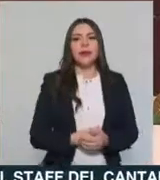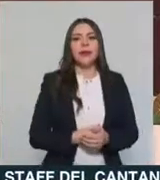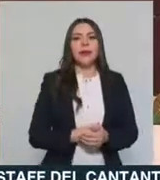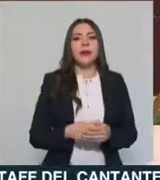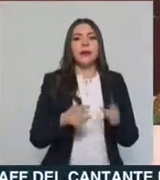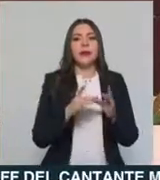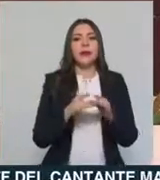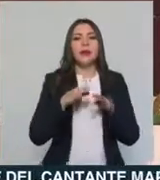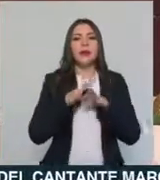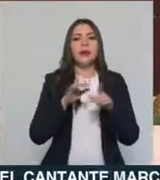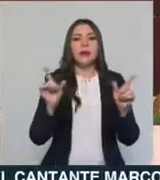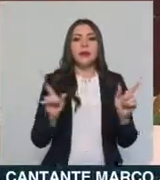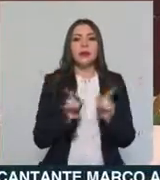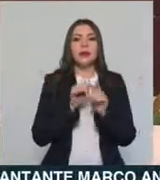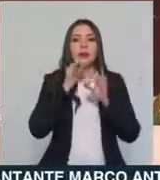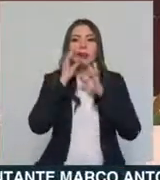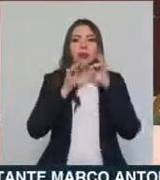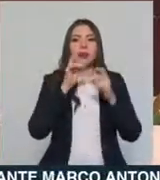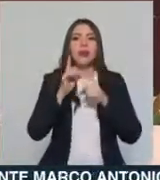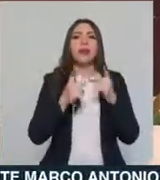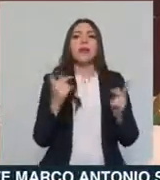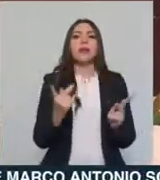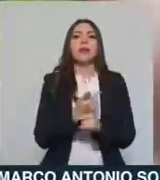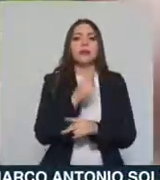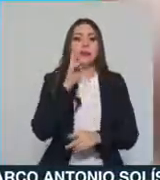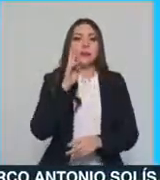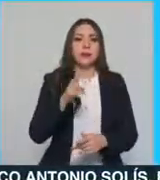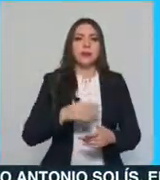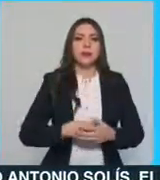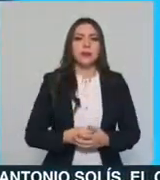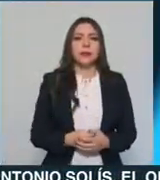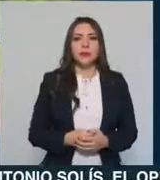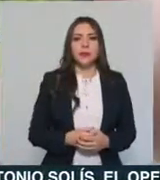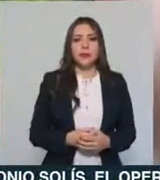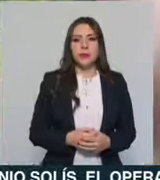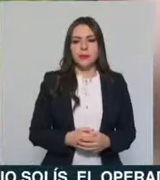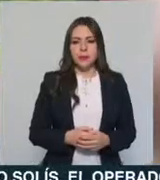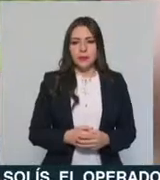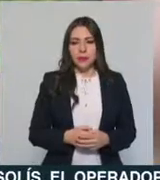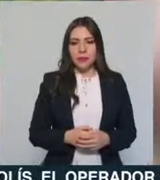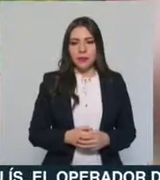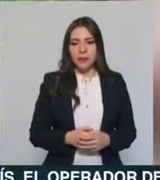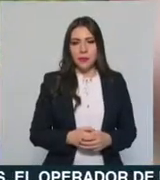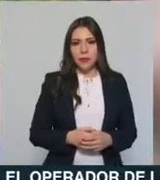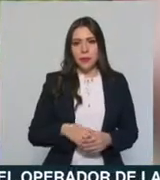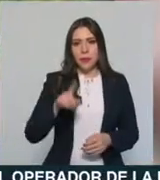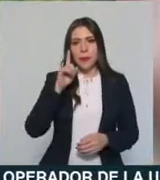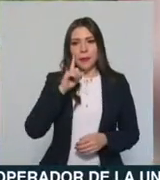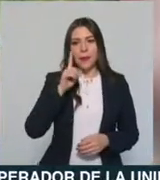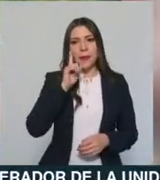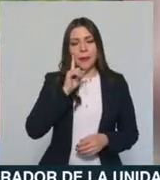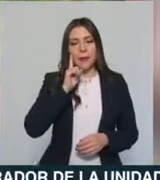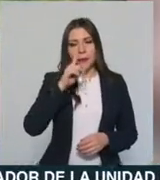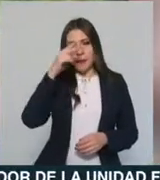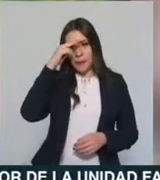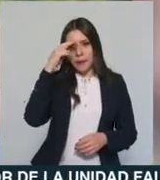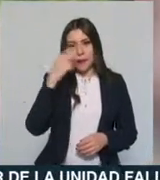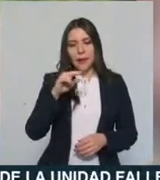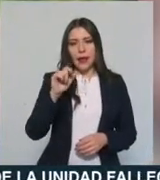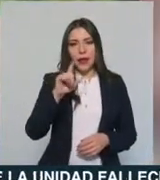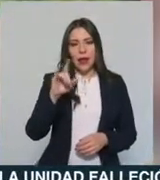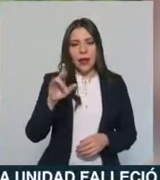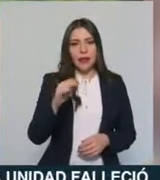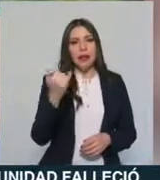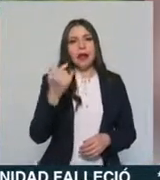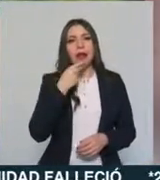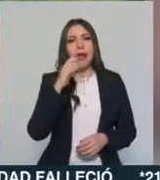Hablemos de las breves del deporte. ¿Qué más sucedió en este mundo? Vamos a verlo. Los mexicanos Alejandra Valencia, Mariana Abitia y Carlos Rojas,